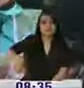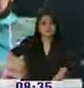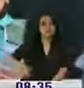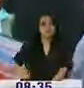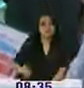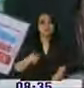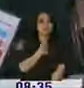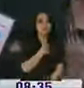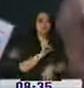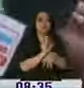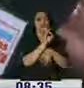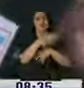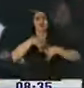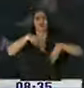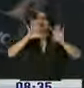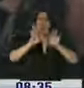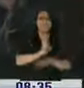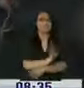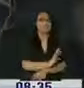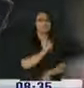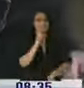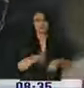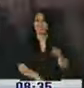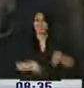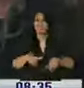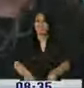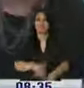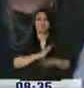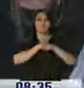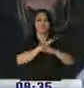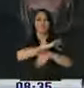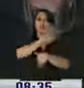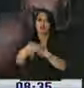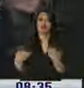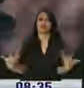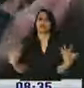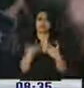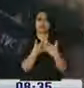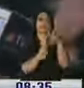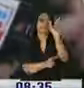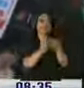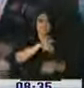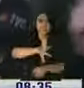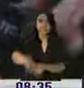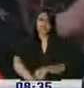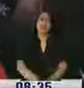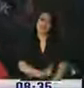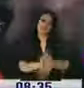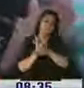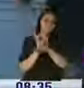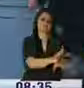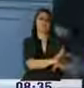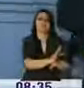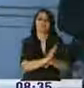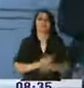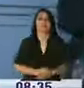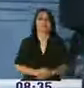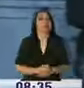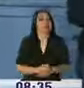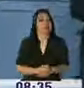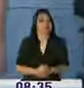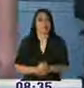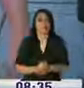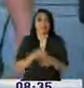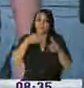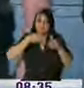a dejar, no vamos a dejarlo aquí. Todos unidos aquí, no vamos a dejar robar. Y antes de que pudieran